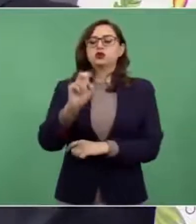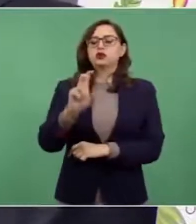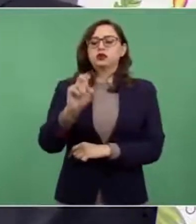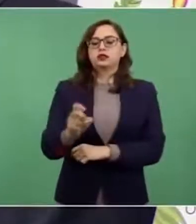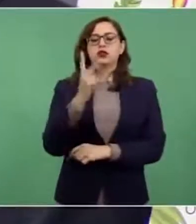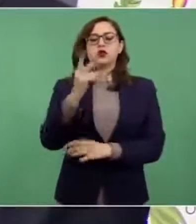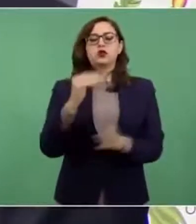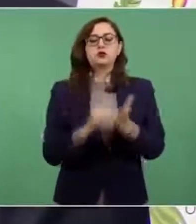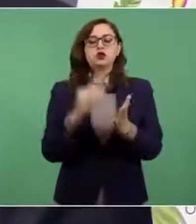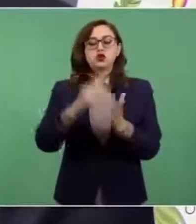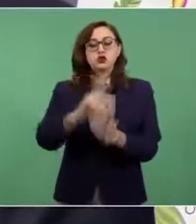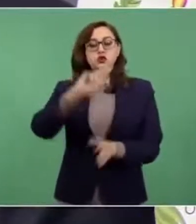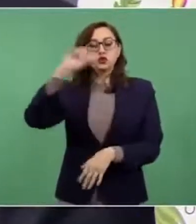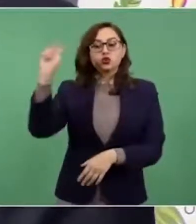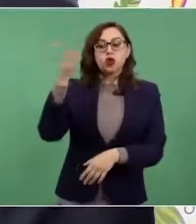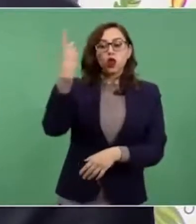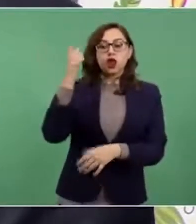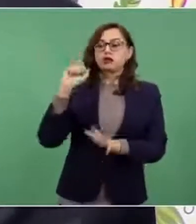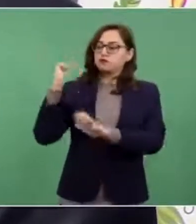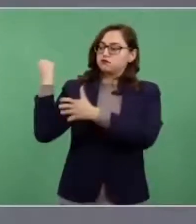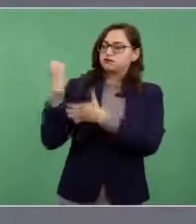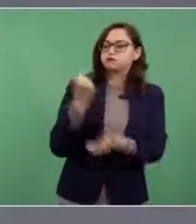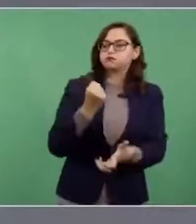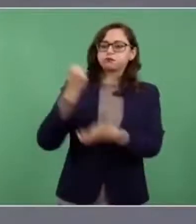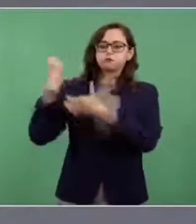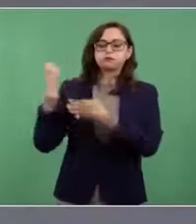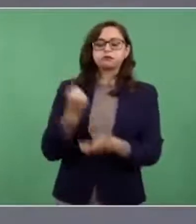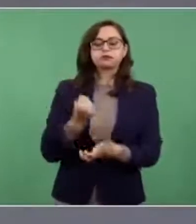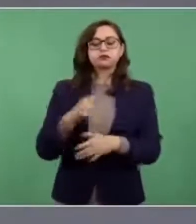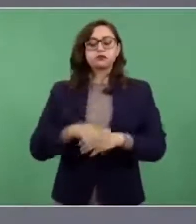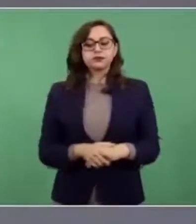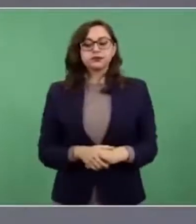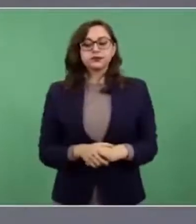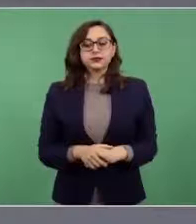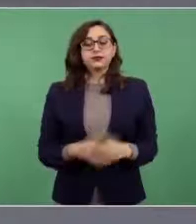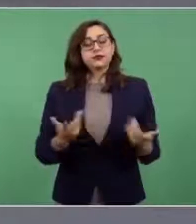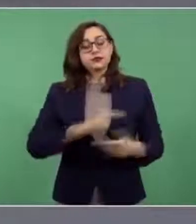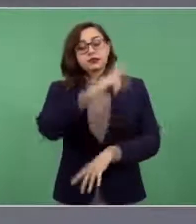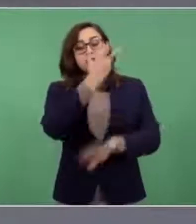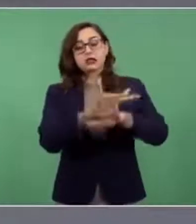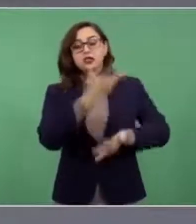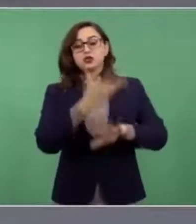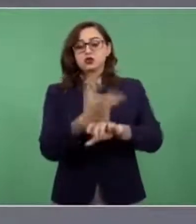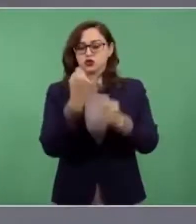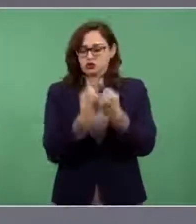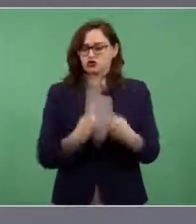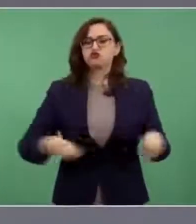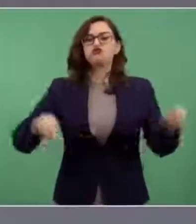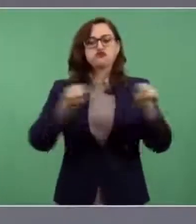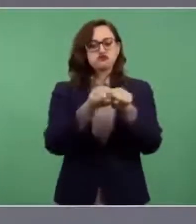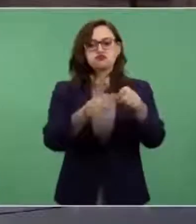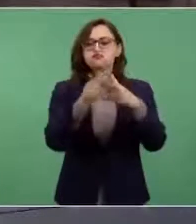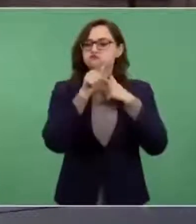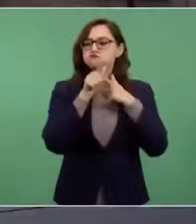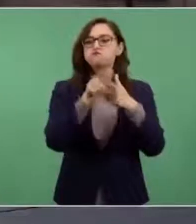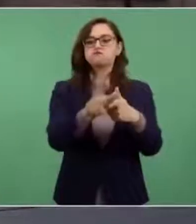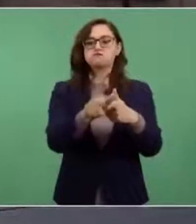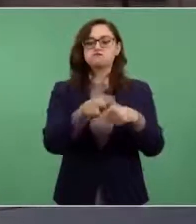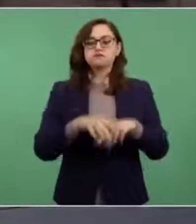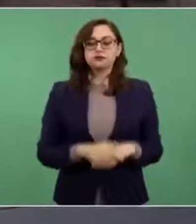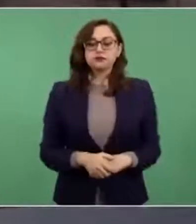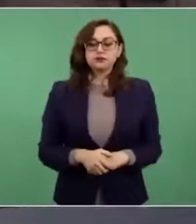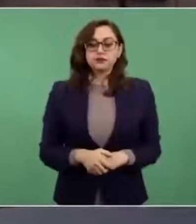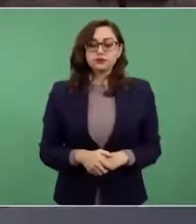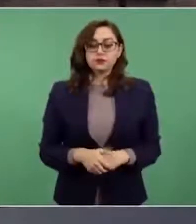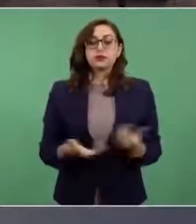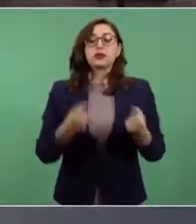24.832 millones de dólares. Somos el principal socio comercial de Estados Unidos de América. Este año,